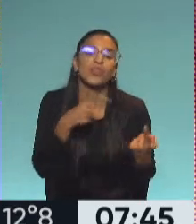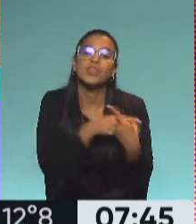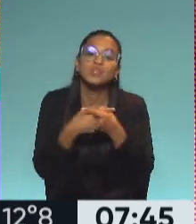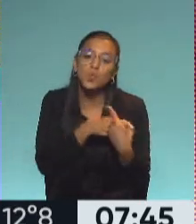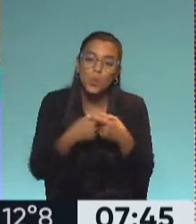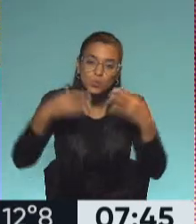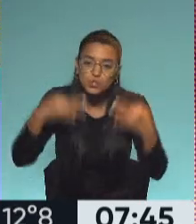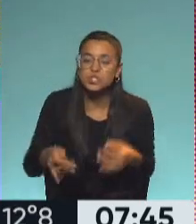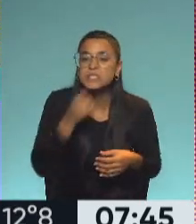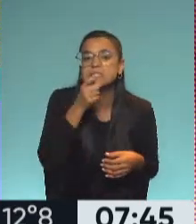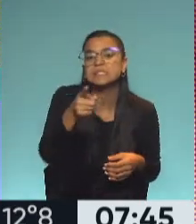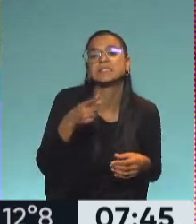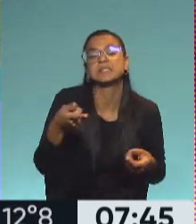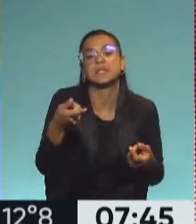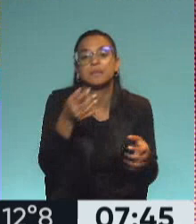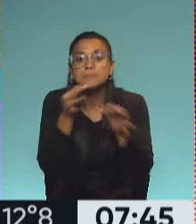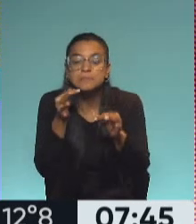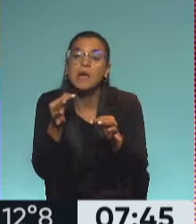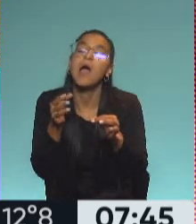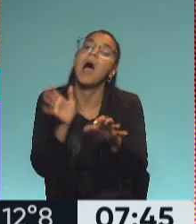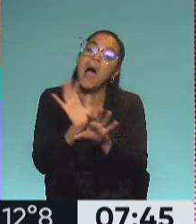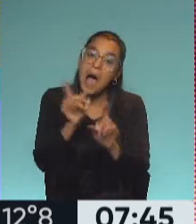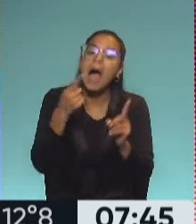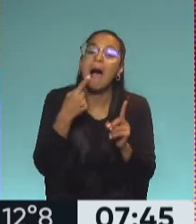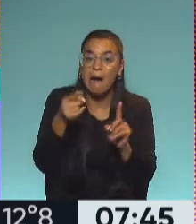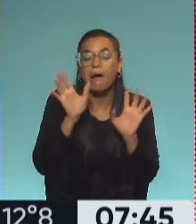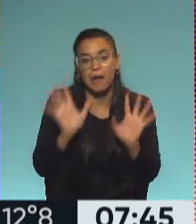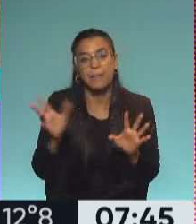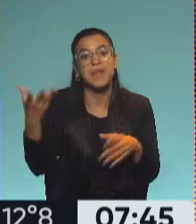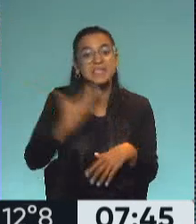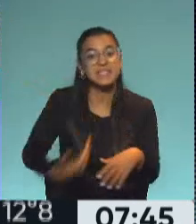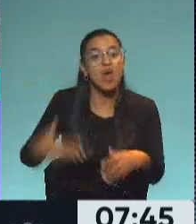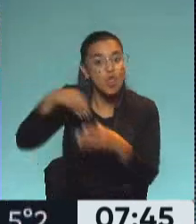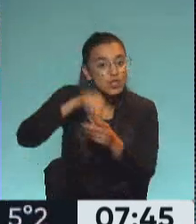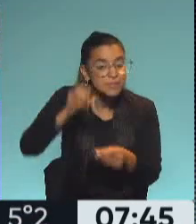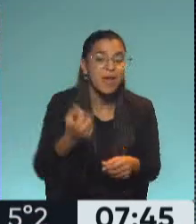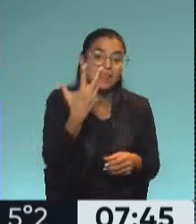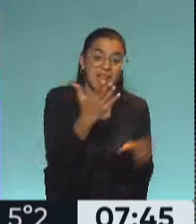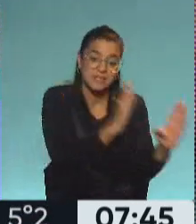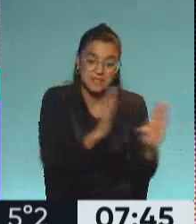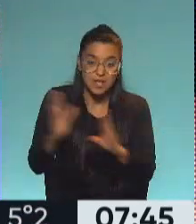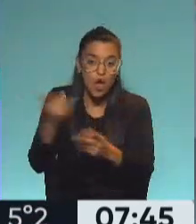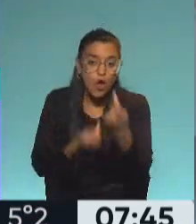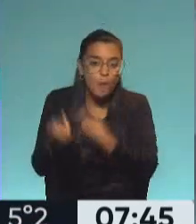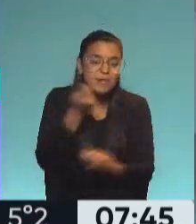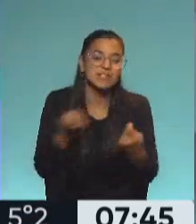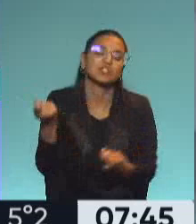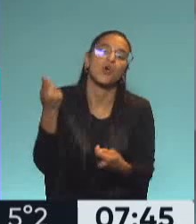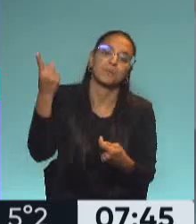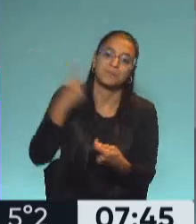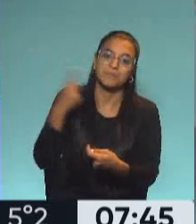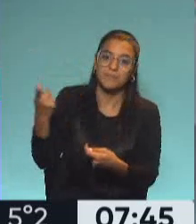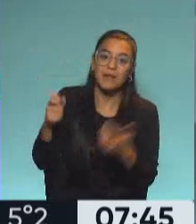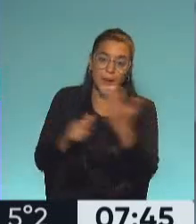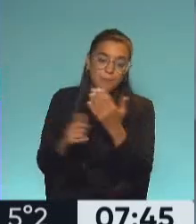de fondo es si la mesa de enlace está dispuesta a que el Estado intervenga precisamente para que estas tres patas de la comercialización de carne se